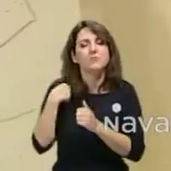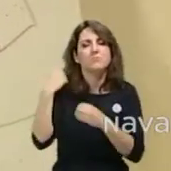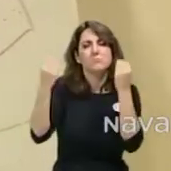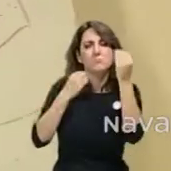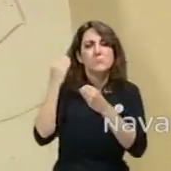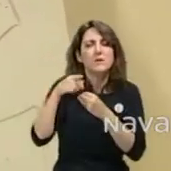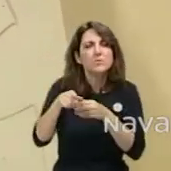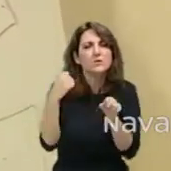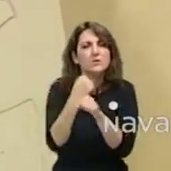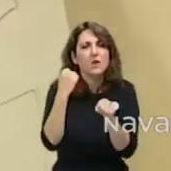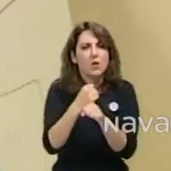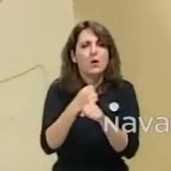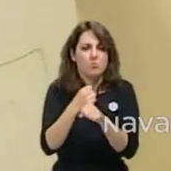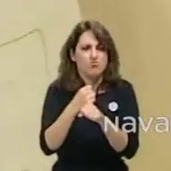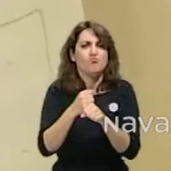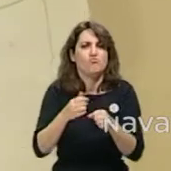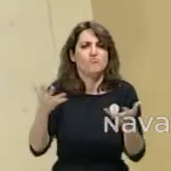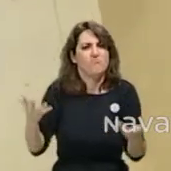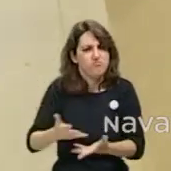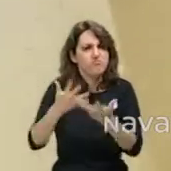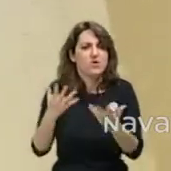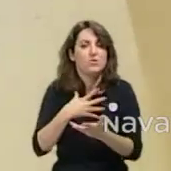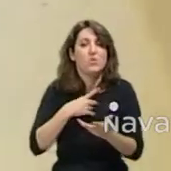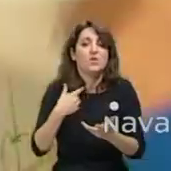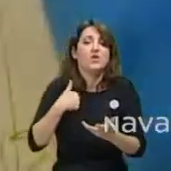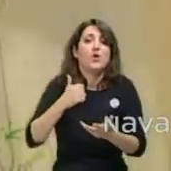trabajo y tuve ocasión de comprar